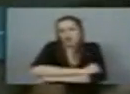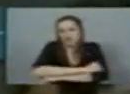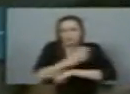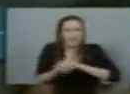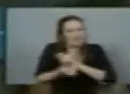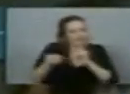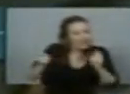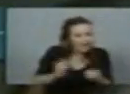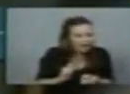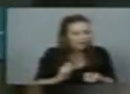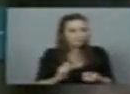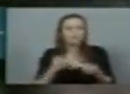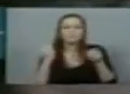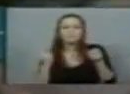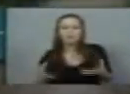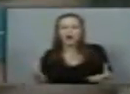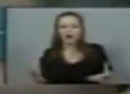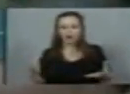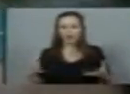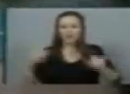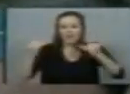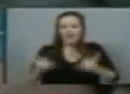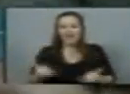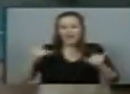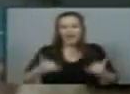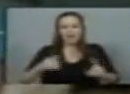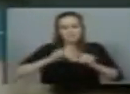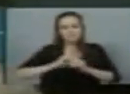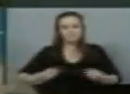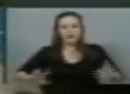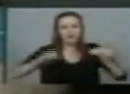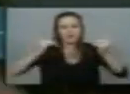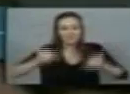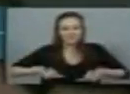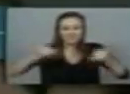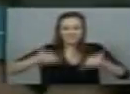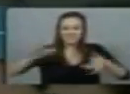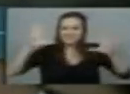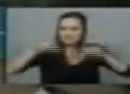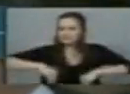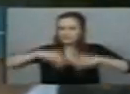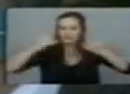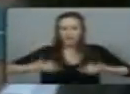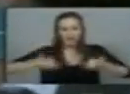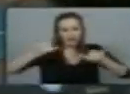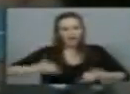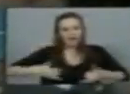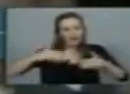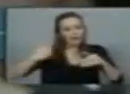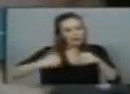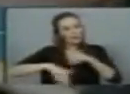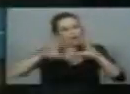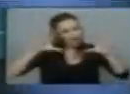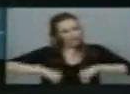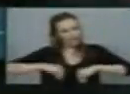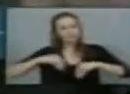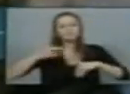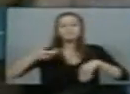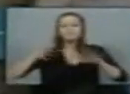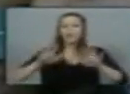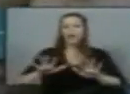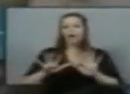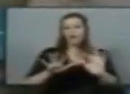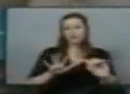están teniendo, porque nos están llevando a la quiebra. Nos están llevando a la quiebra, y con eso